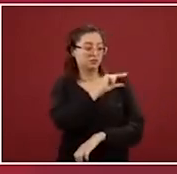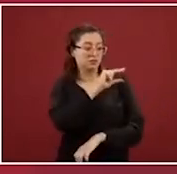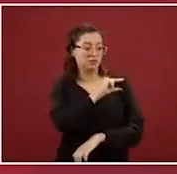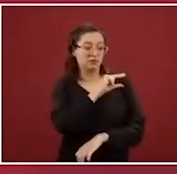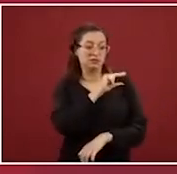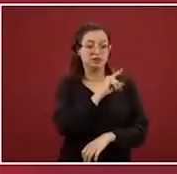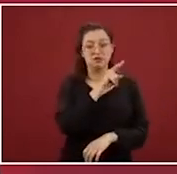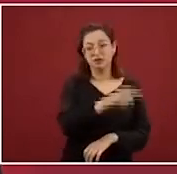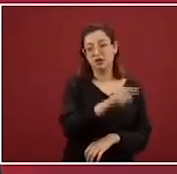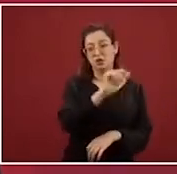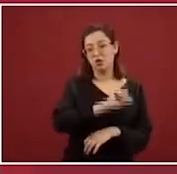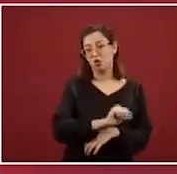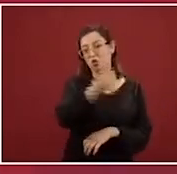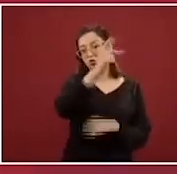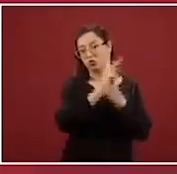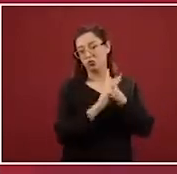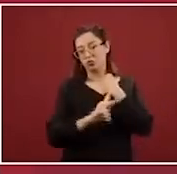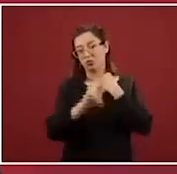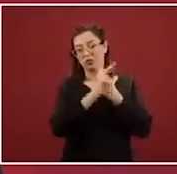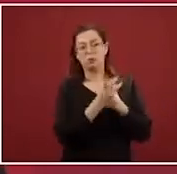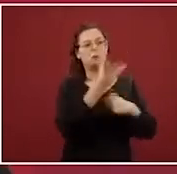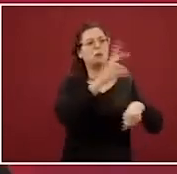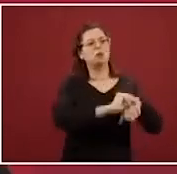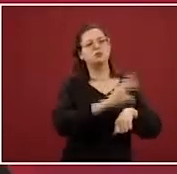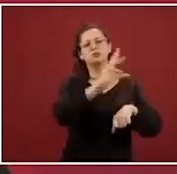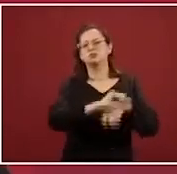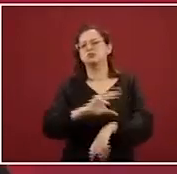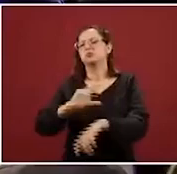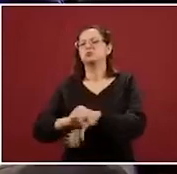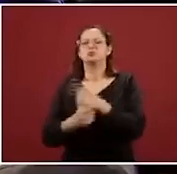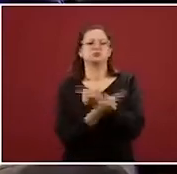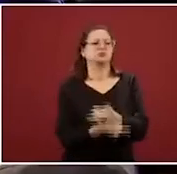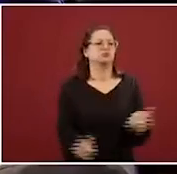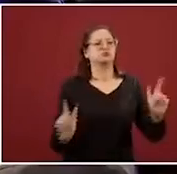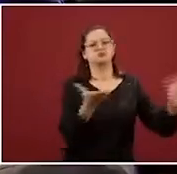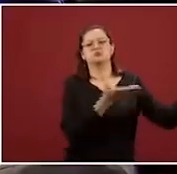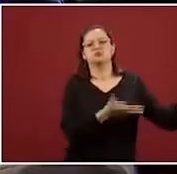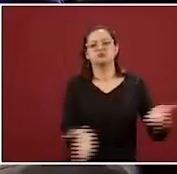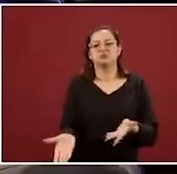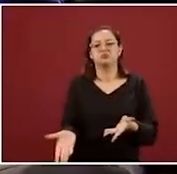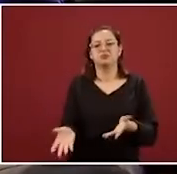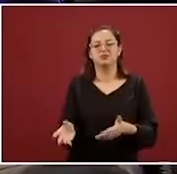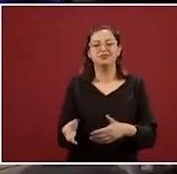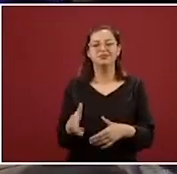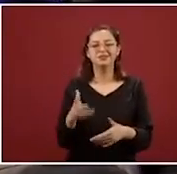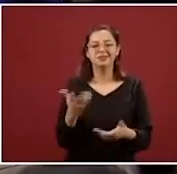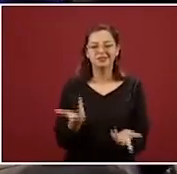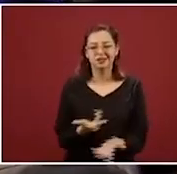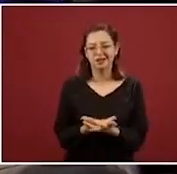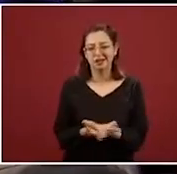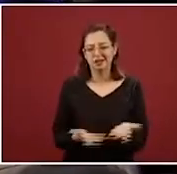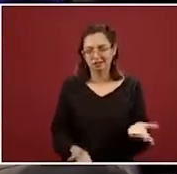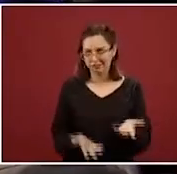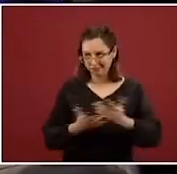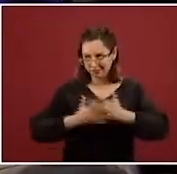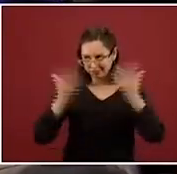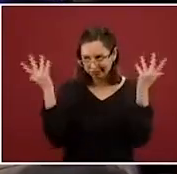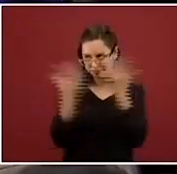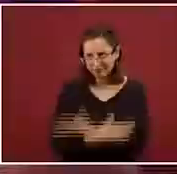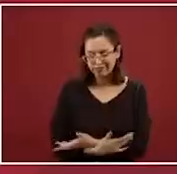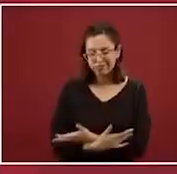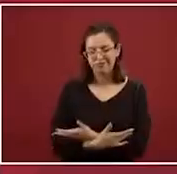una extranjera, pues les dieron lo que les vino en gana, ¿no? muchas condiciones